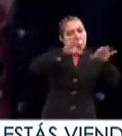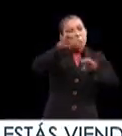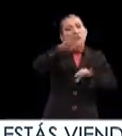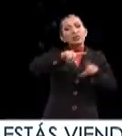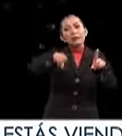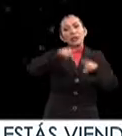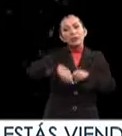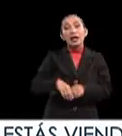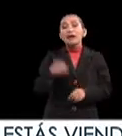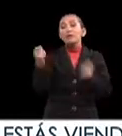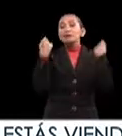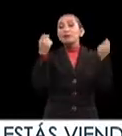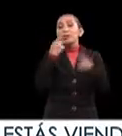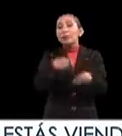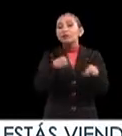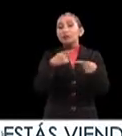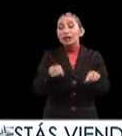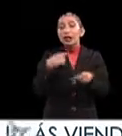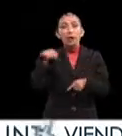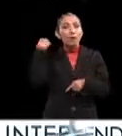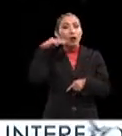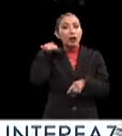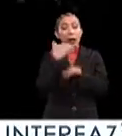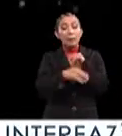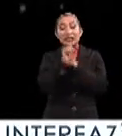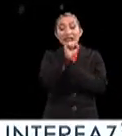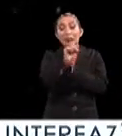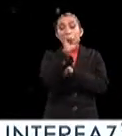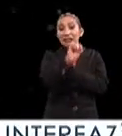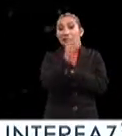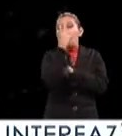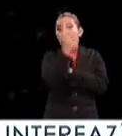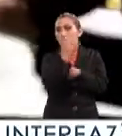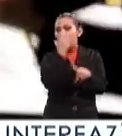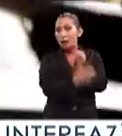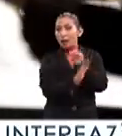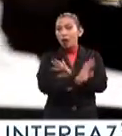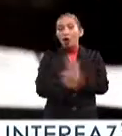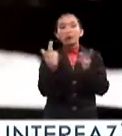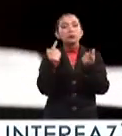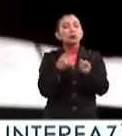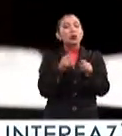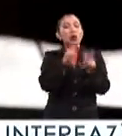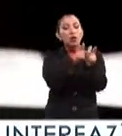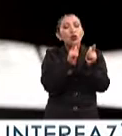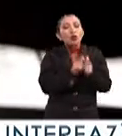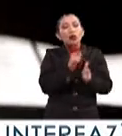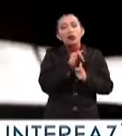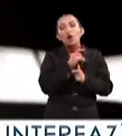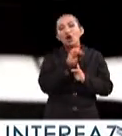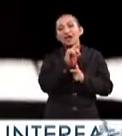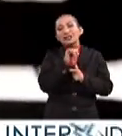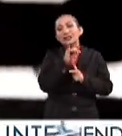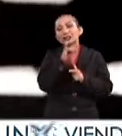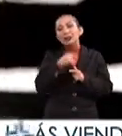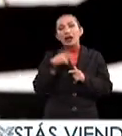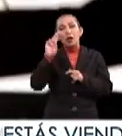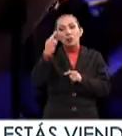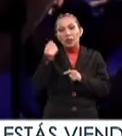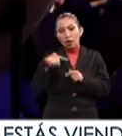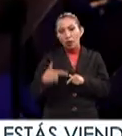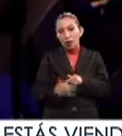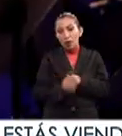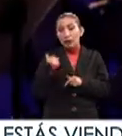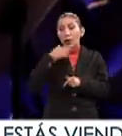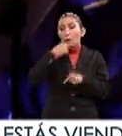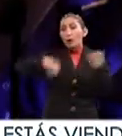ámbito. El Festival de Música de Morelia concluirá este sábado 24 con el concierto de la Orquesta Sinfónica de la Universidad de Guanajuato